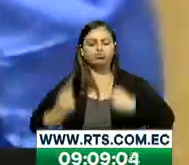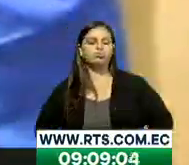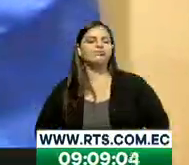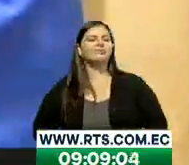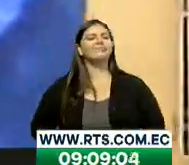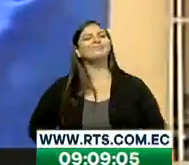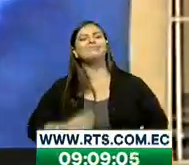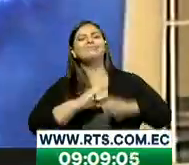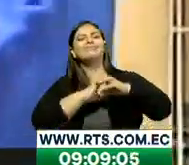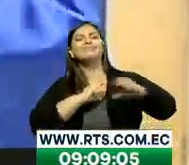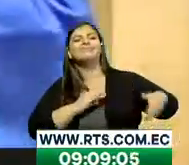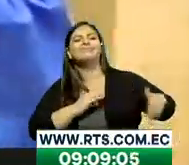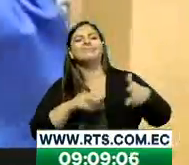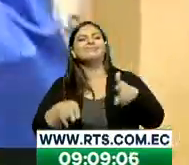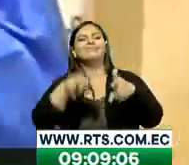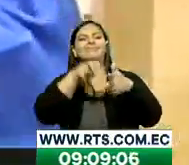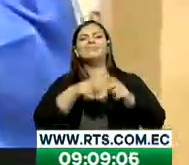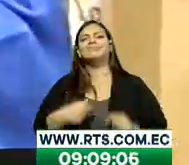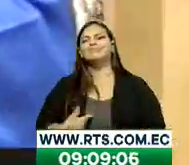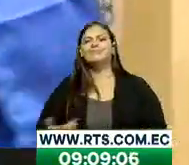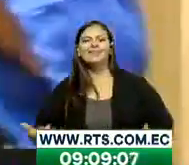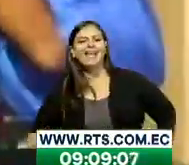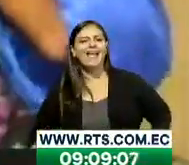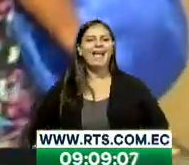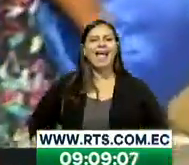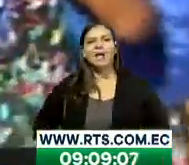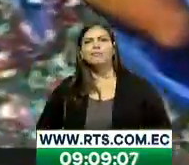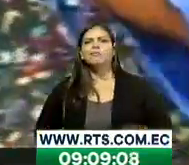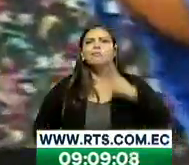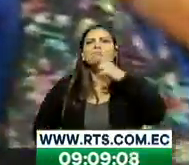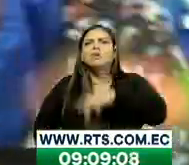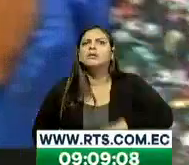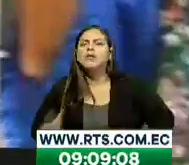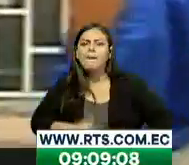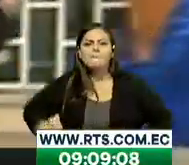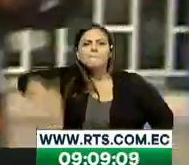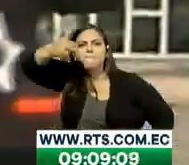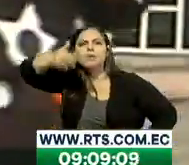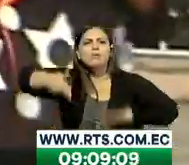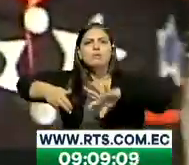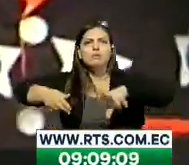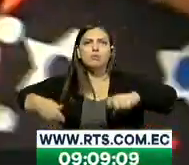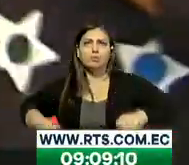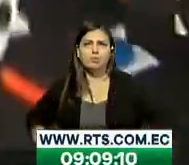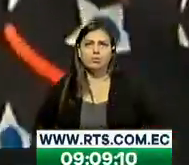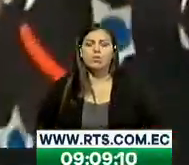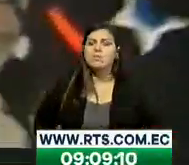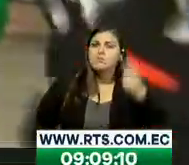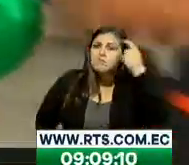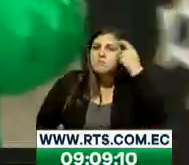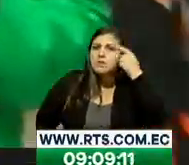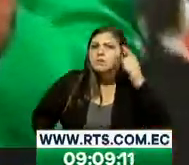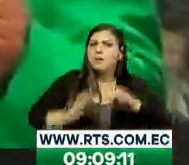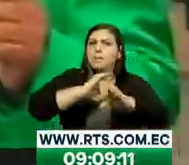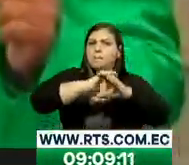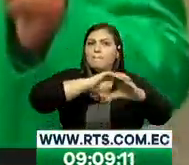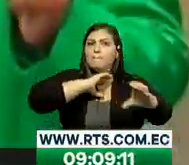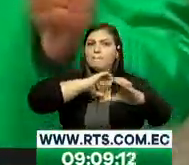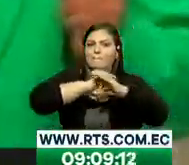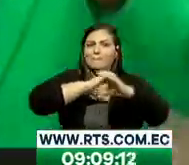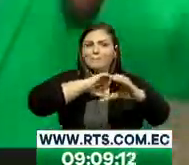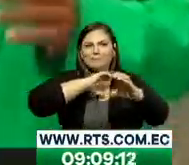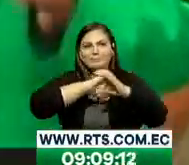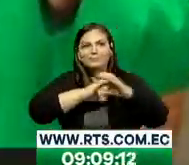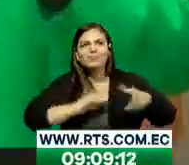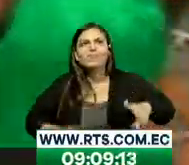señoras autoridades que cuando vea un payaso le pidan la credencial correspondiente de la Asociación de Payasos del Guaya, que nuestro presidente es el señor